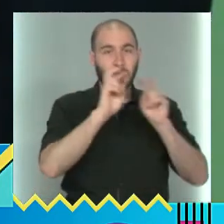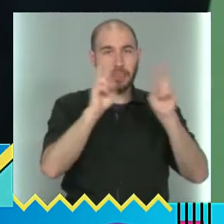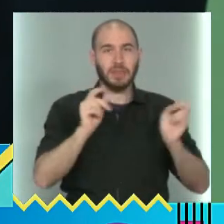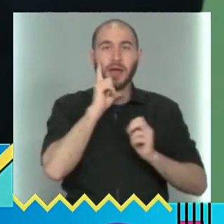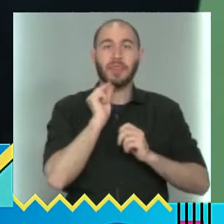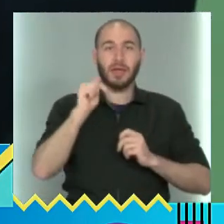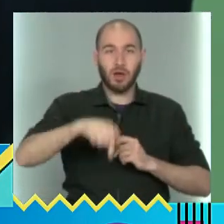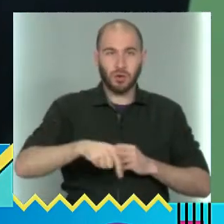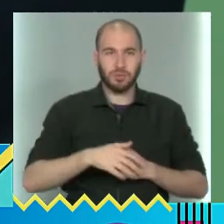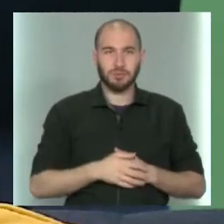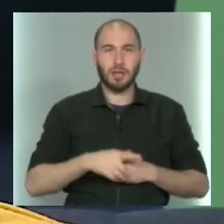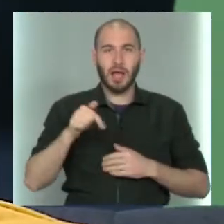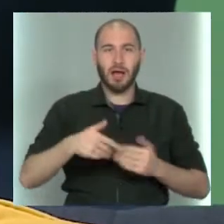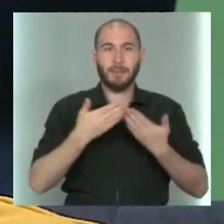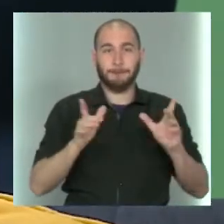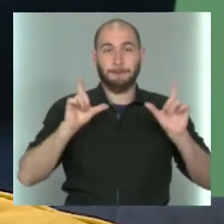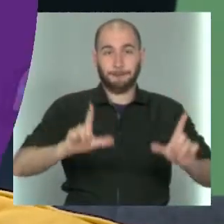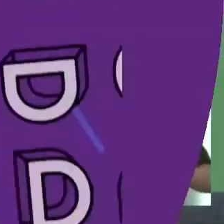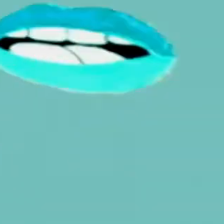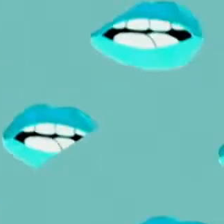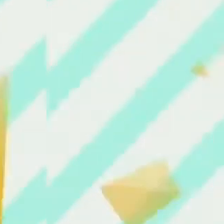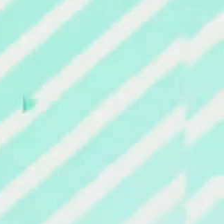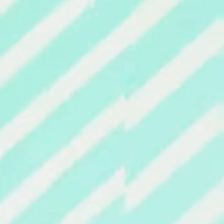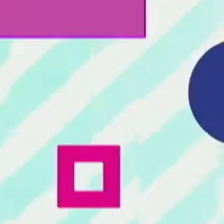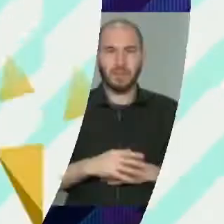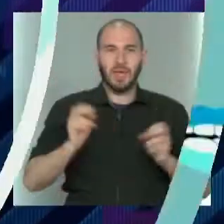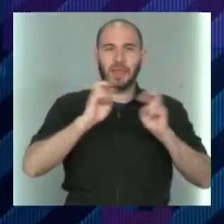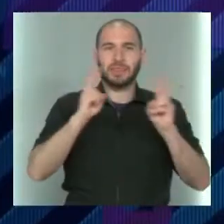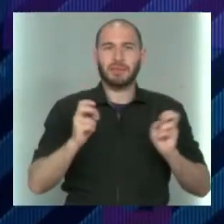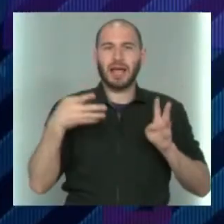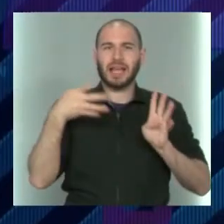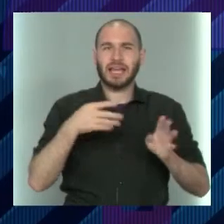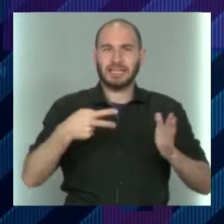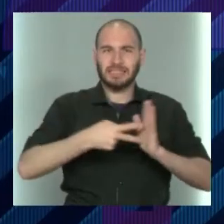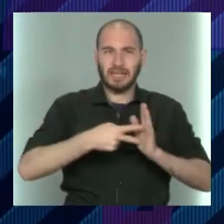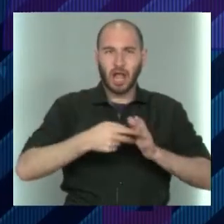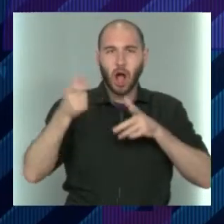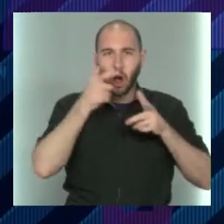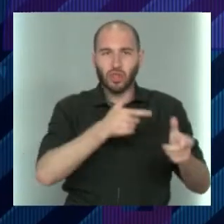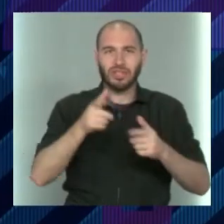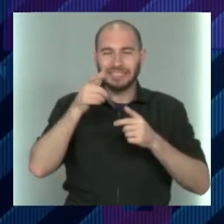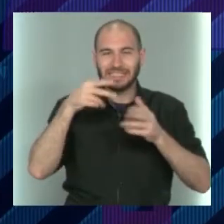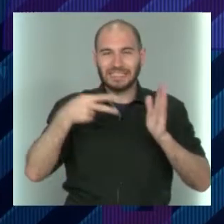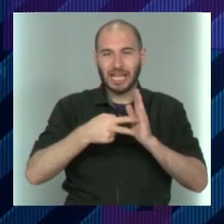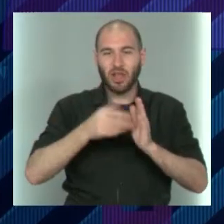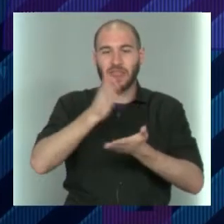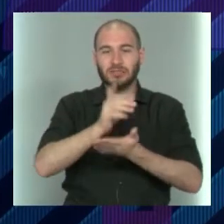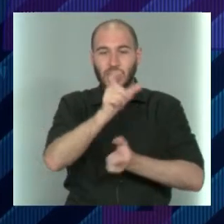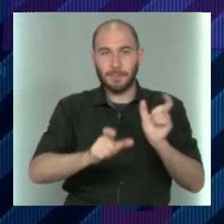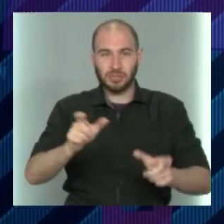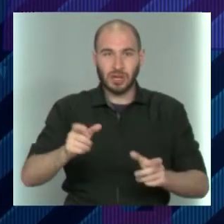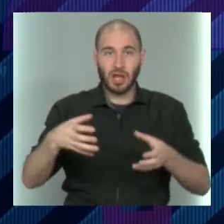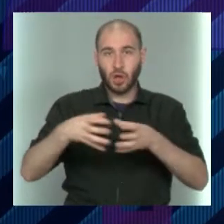del día de hoy y de esta manera abrimos la primera placa que está relacionada con la guerra en Siria. Según el Observatorio Sirio para los Derechos Humanos,